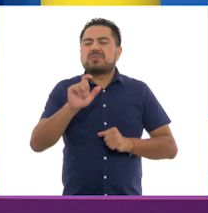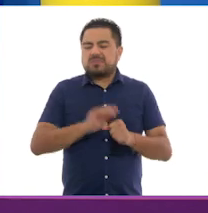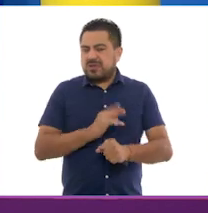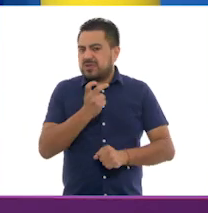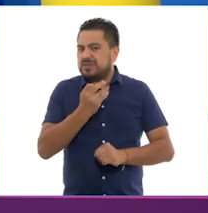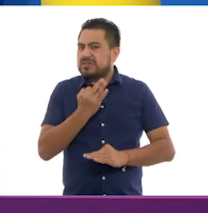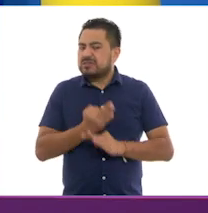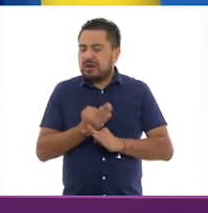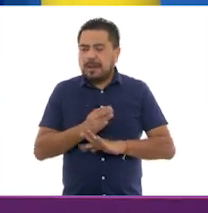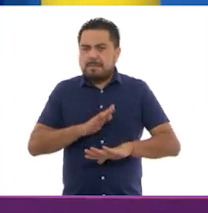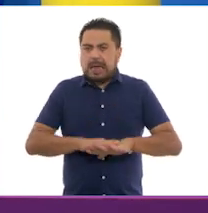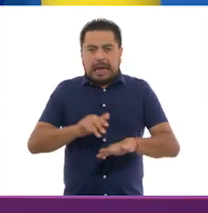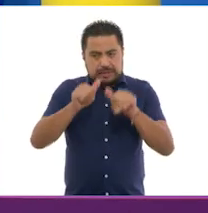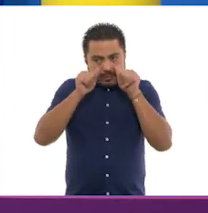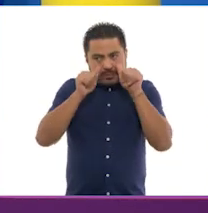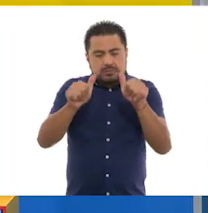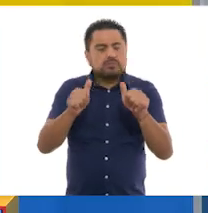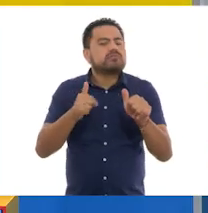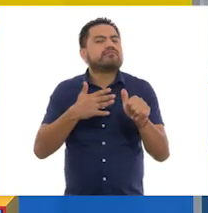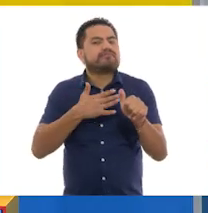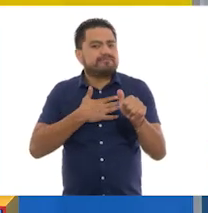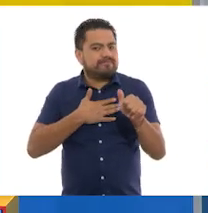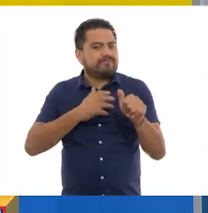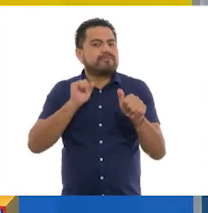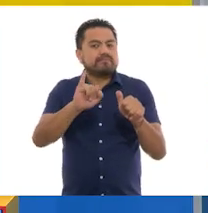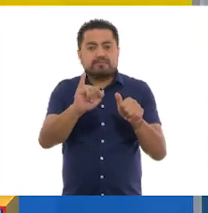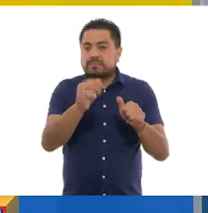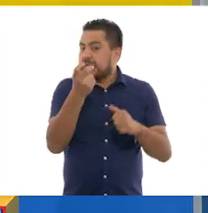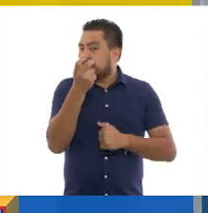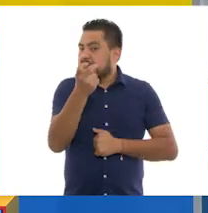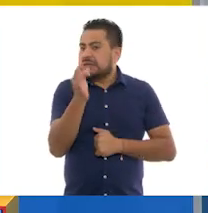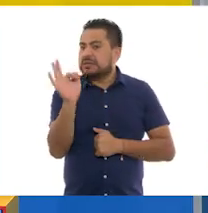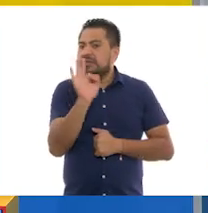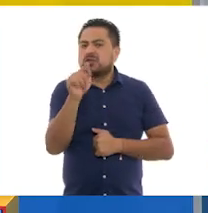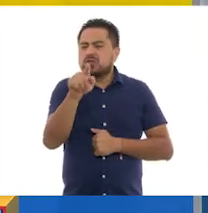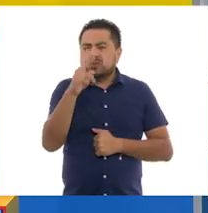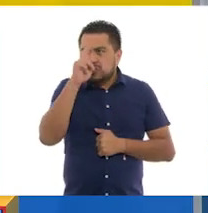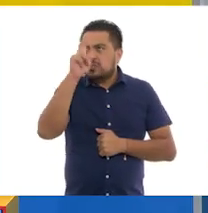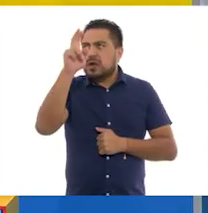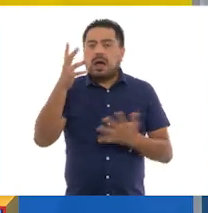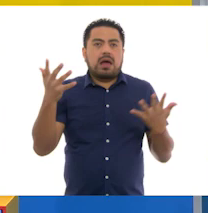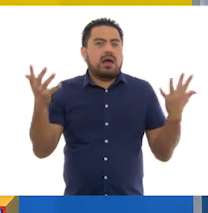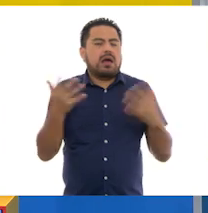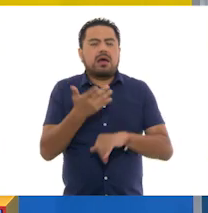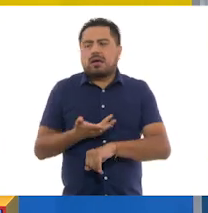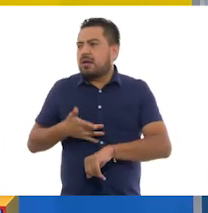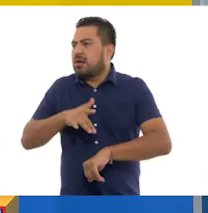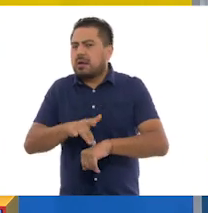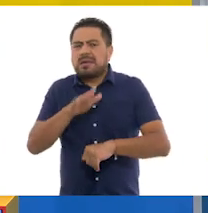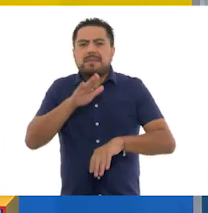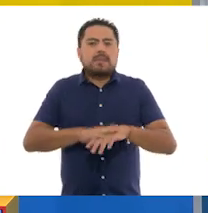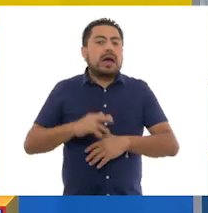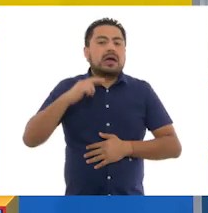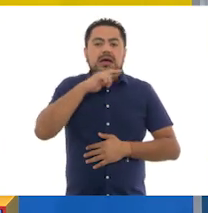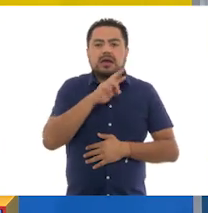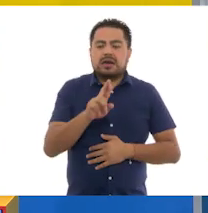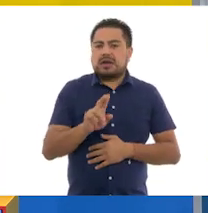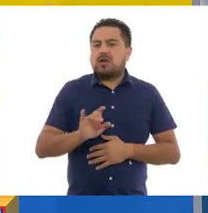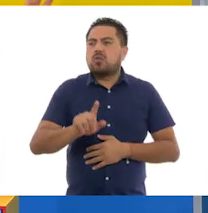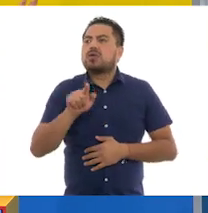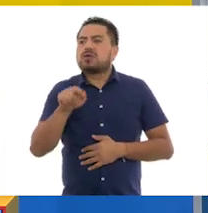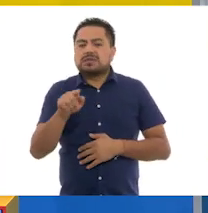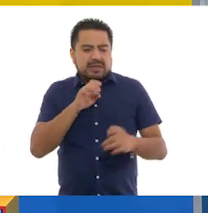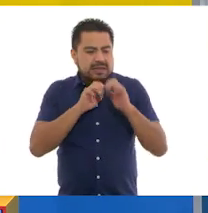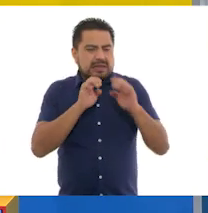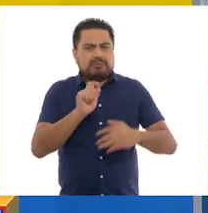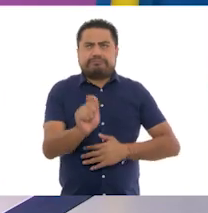poner muchísima atención. Así es. Al parecer, uno de tus sueños se hará realidad. Pronto serás Raulito, el entrevistador